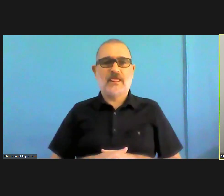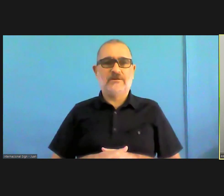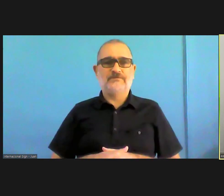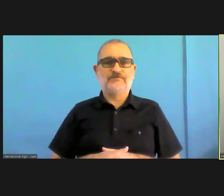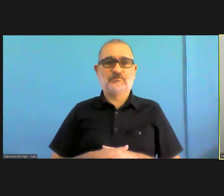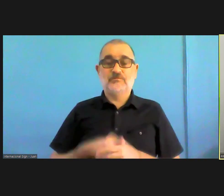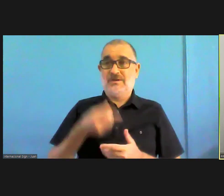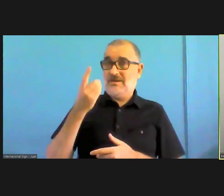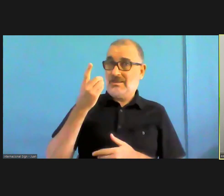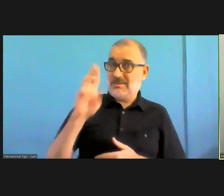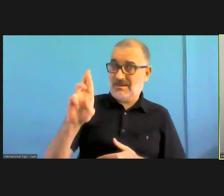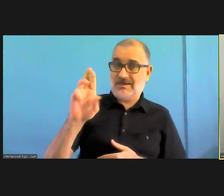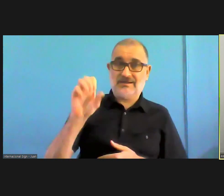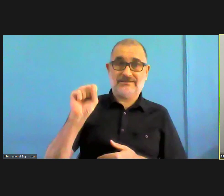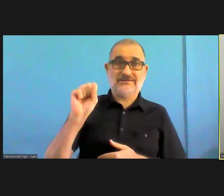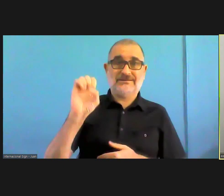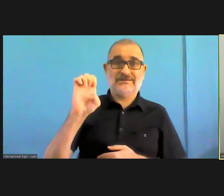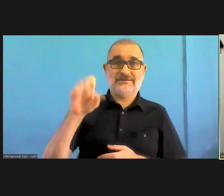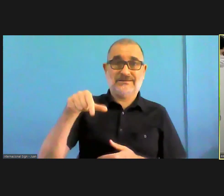gracias.